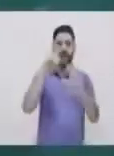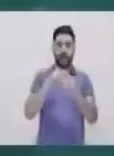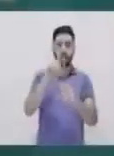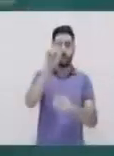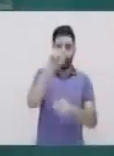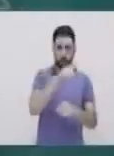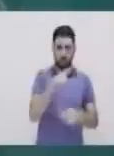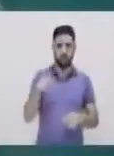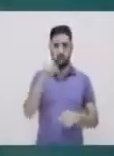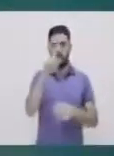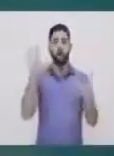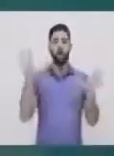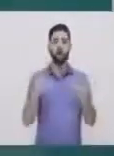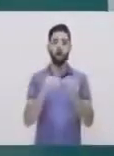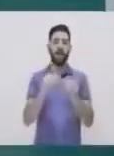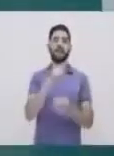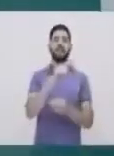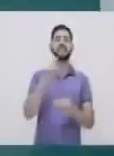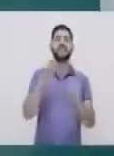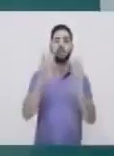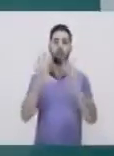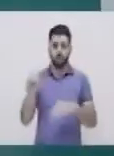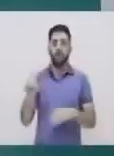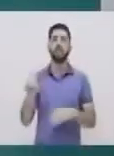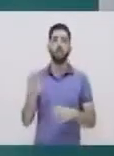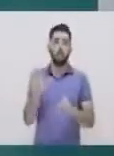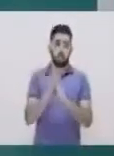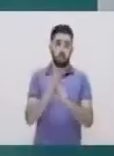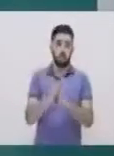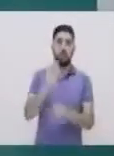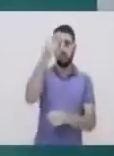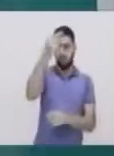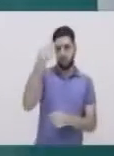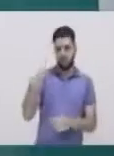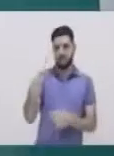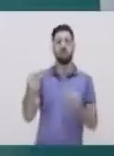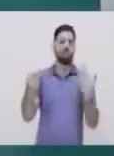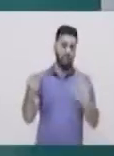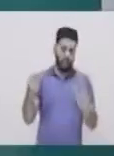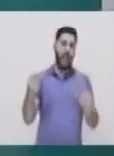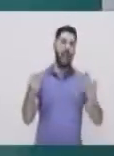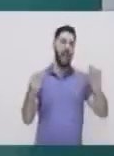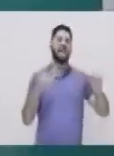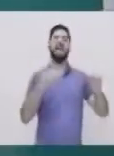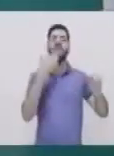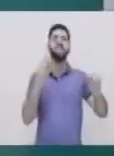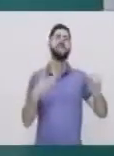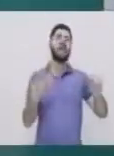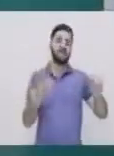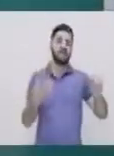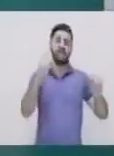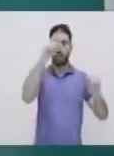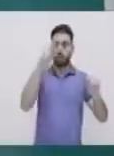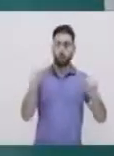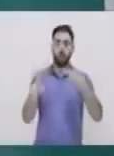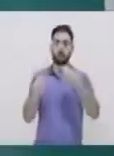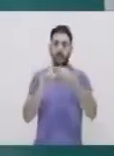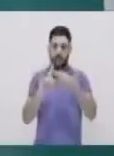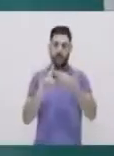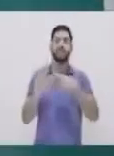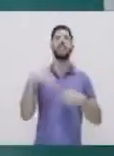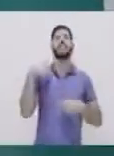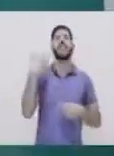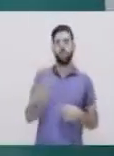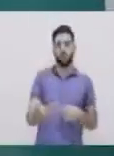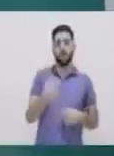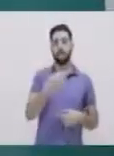triángulo suman 180. Entonces si en algún caso me dan dos ángulos, es bien fácil encontrar el tercero solo sumándole los dos